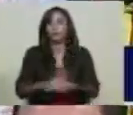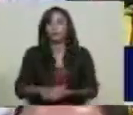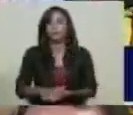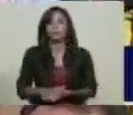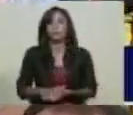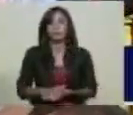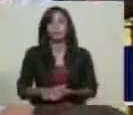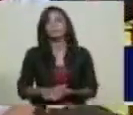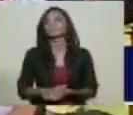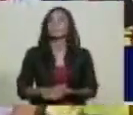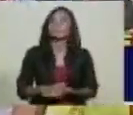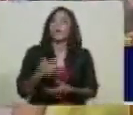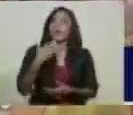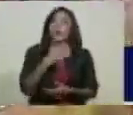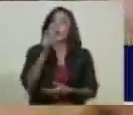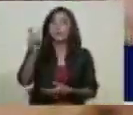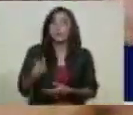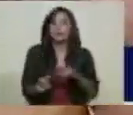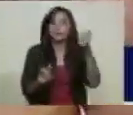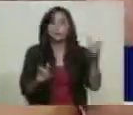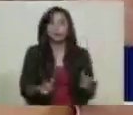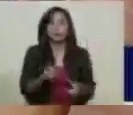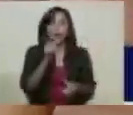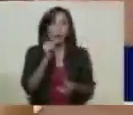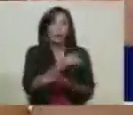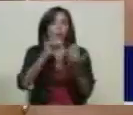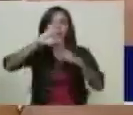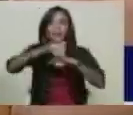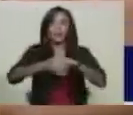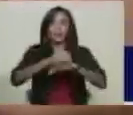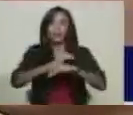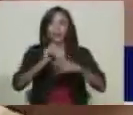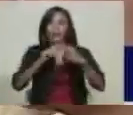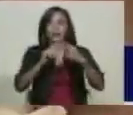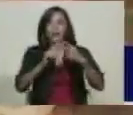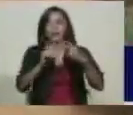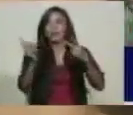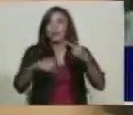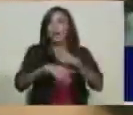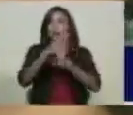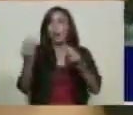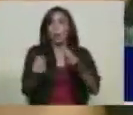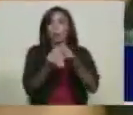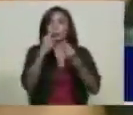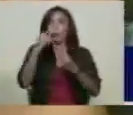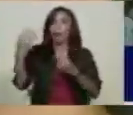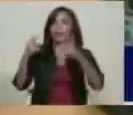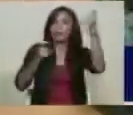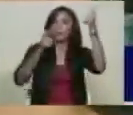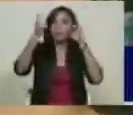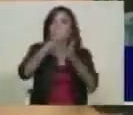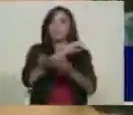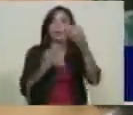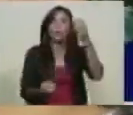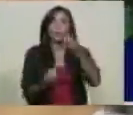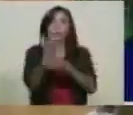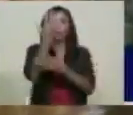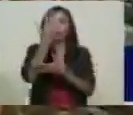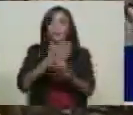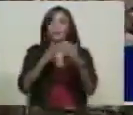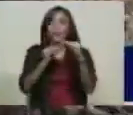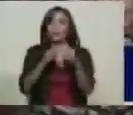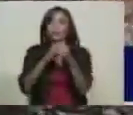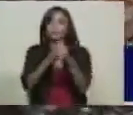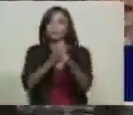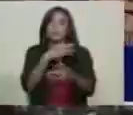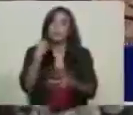agradecer a dos compañeros, al compañero Héctor Rodríguez, quien fue encargado junto al comandante Chávez de fundar y de dirigir la